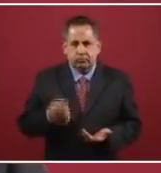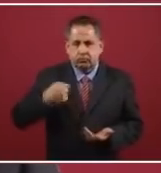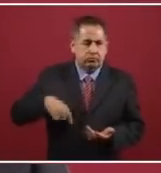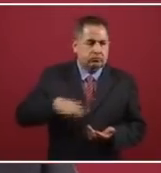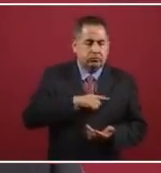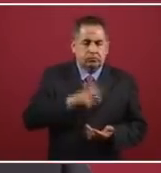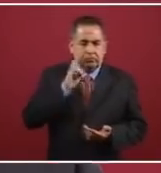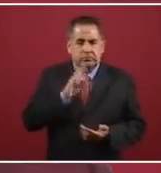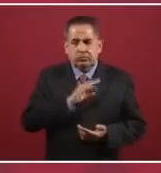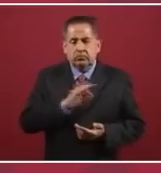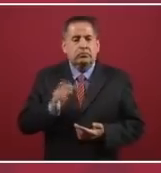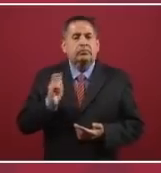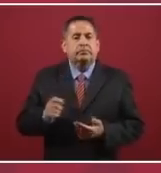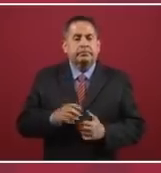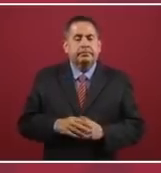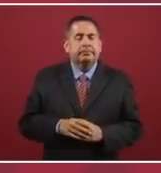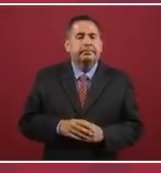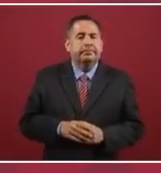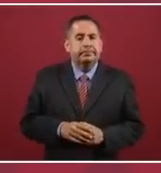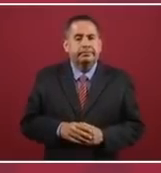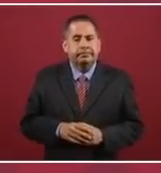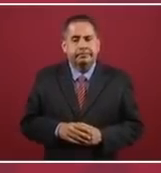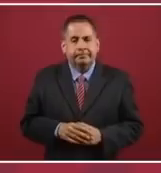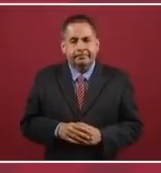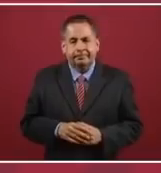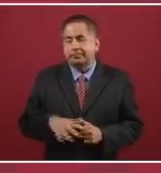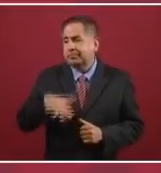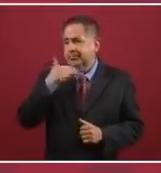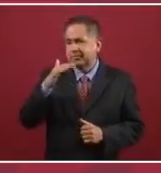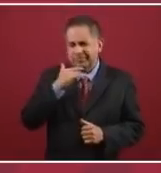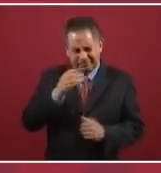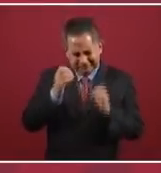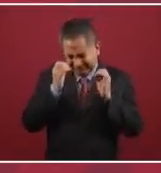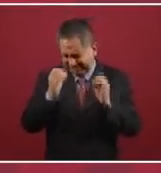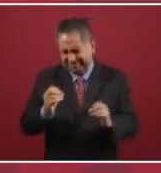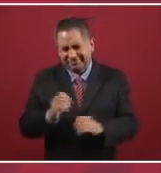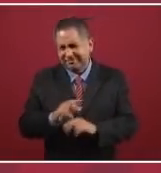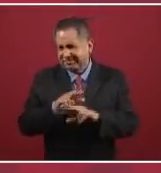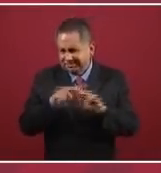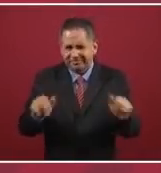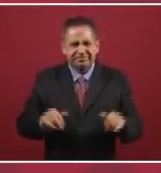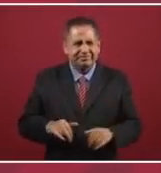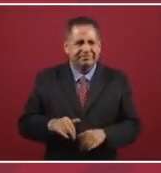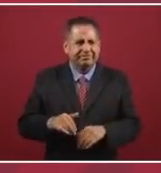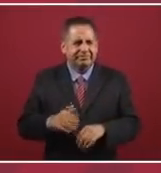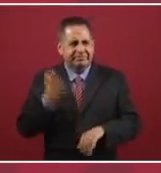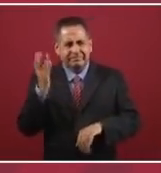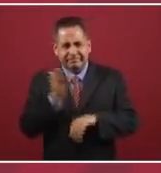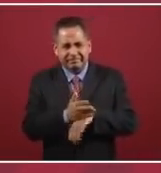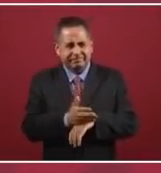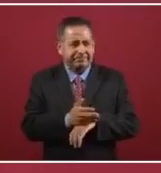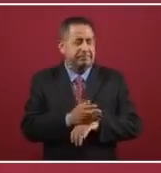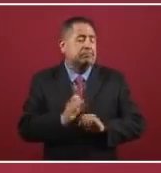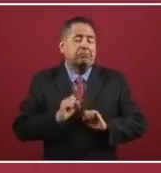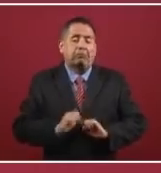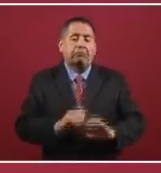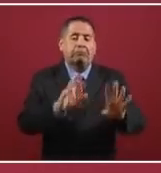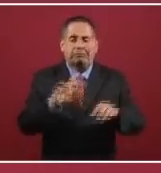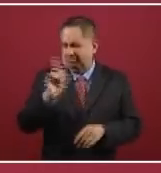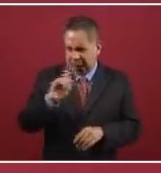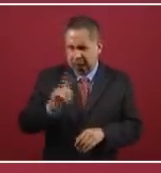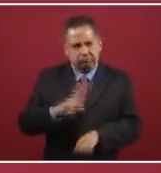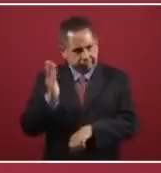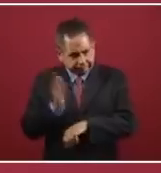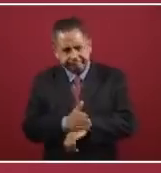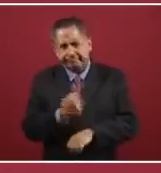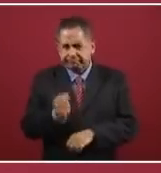podamos decir cero corrupción, cero impunidad, entre todos. Y